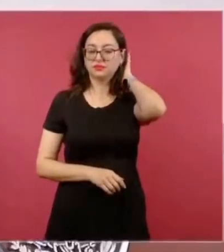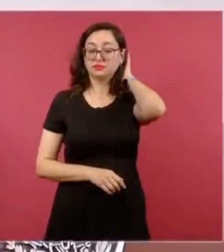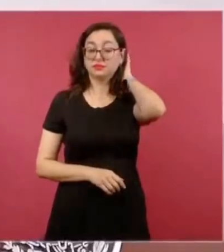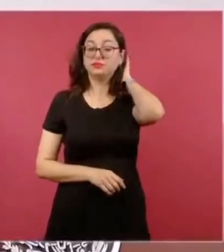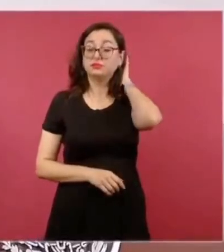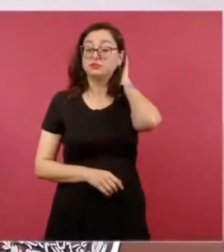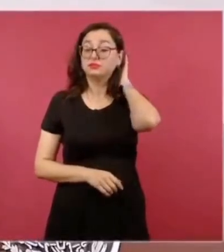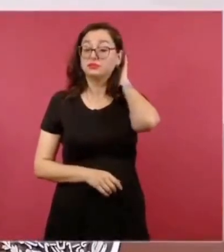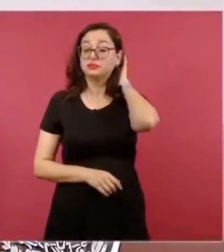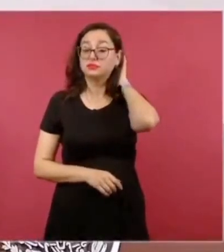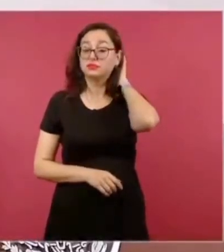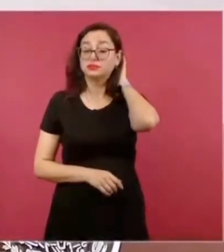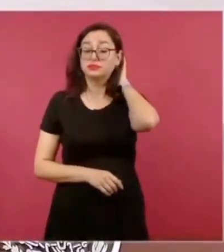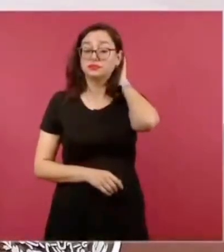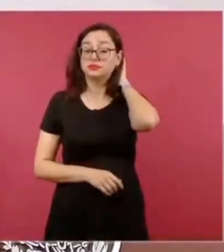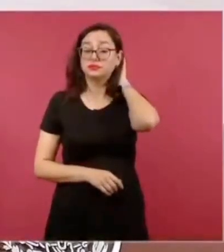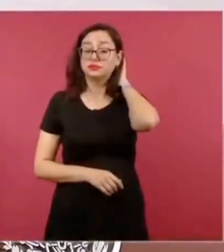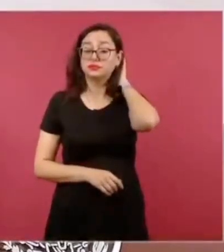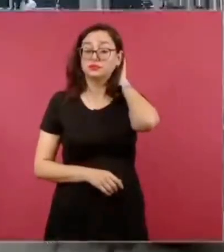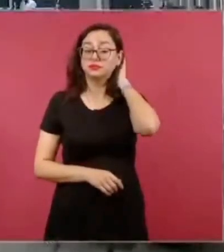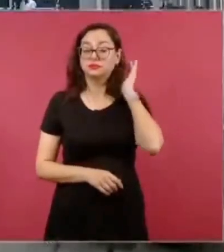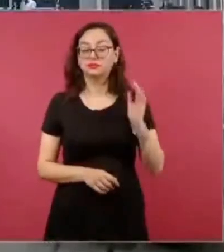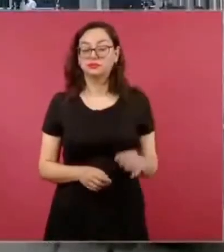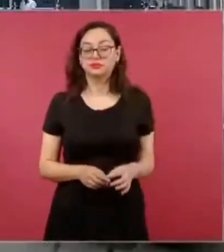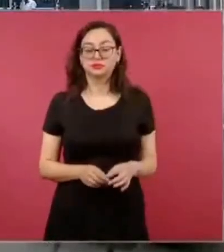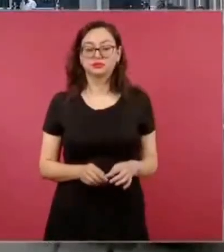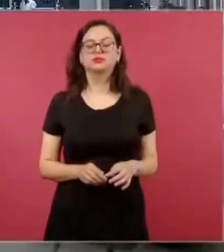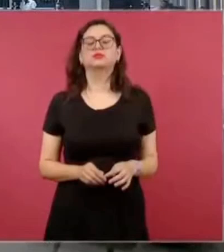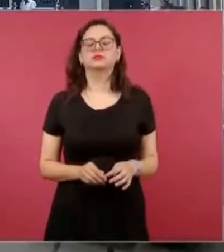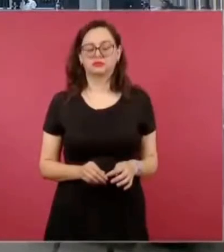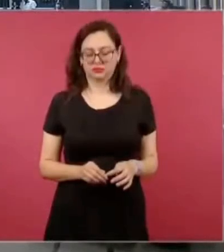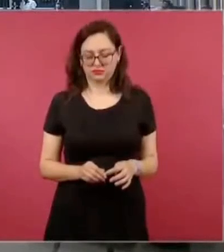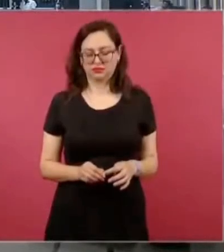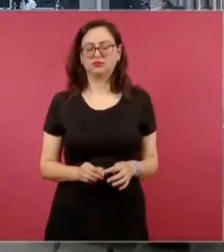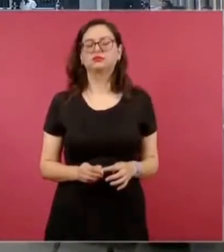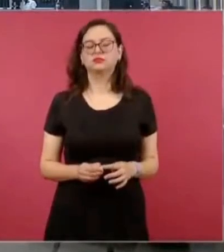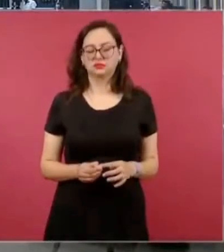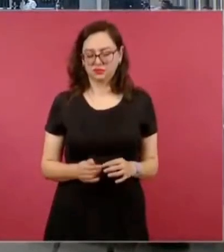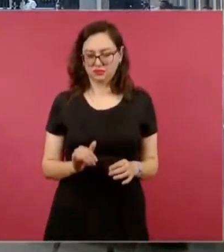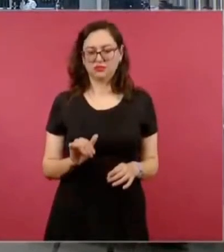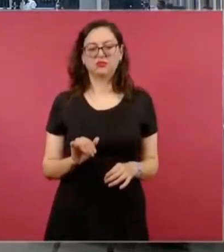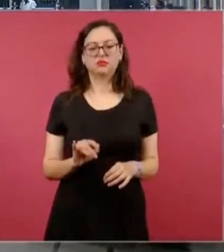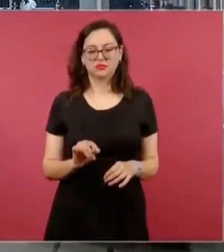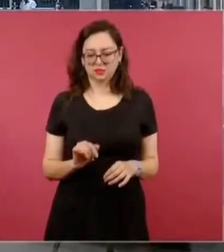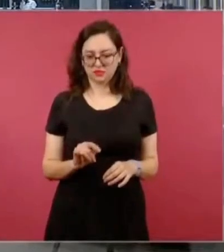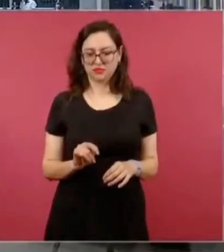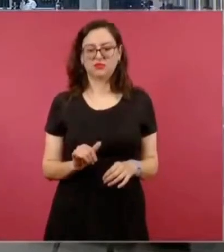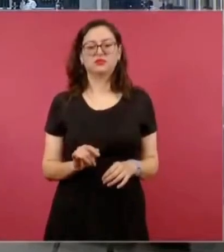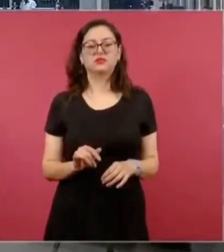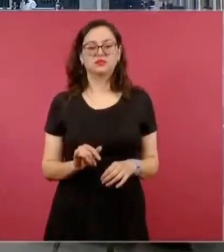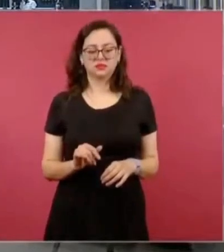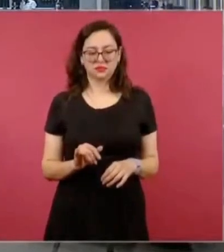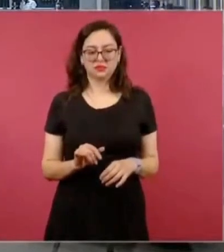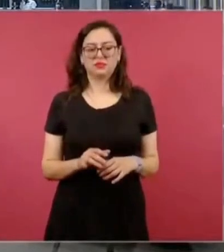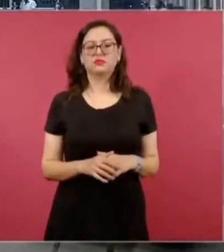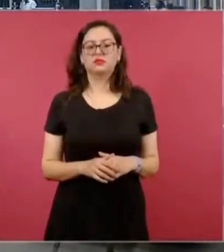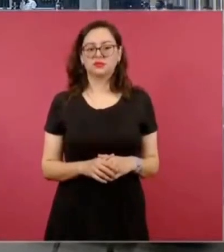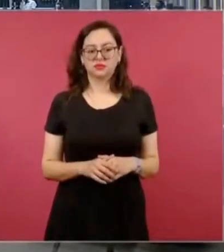¿Mande? Entonces todas las casillas. Sí, buscar, están trabajando